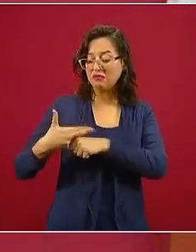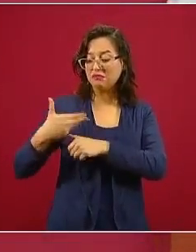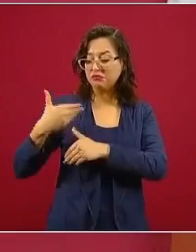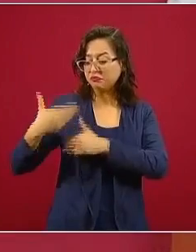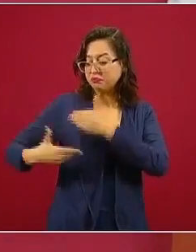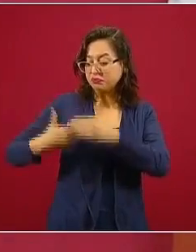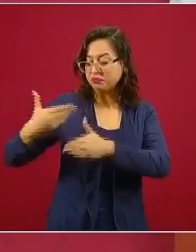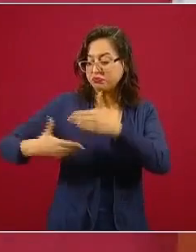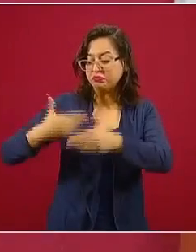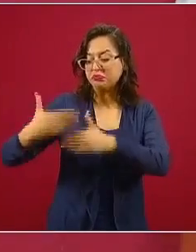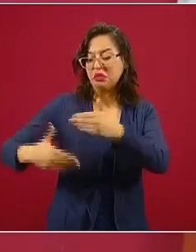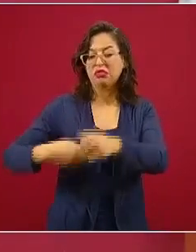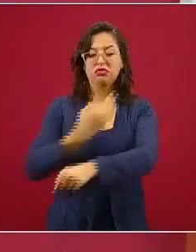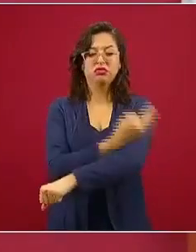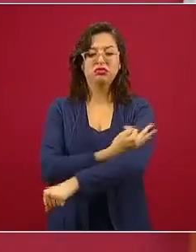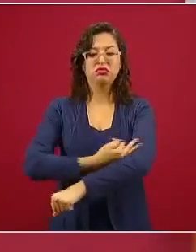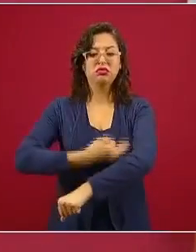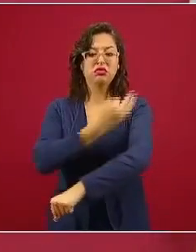de aprehensión,